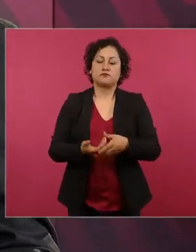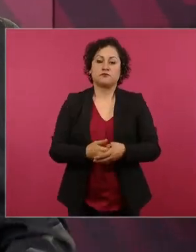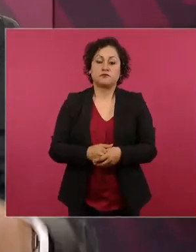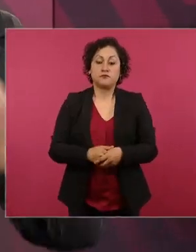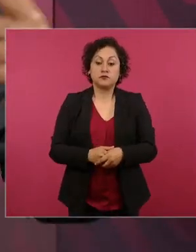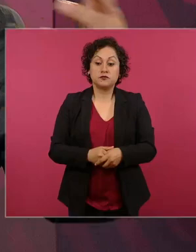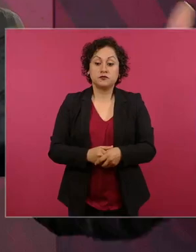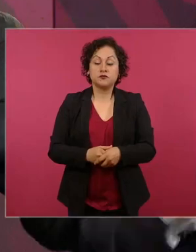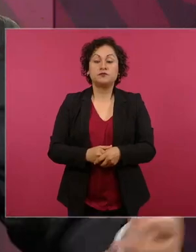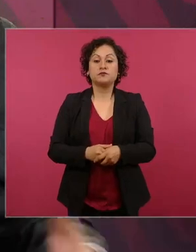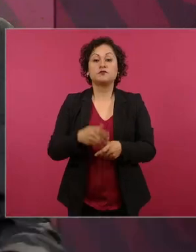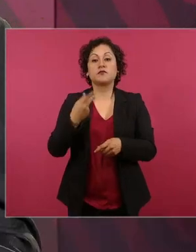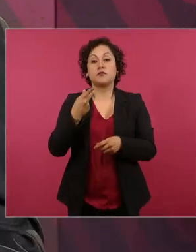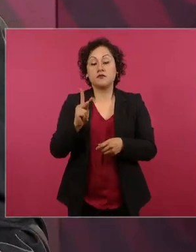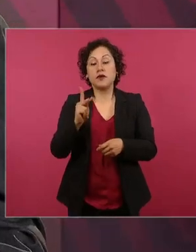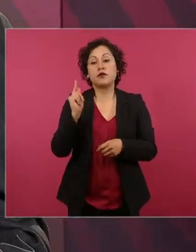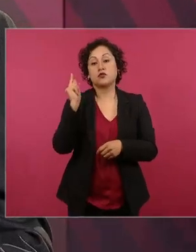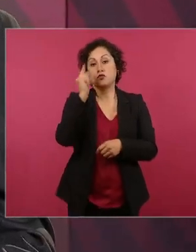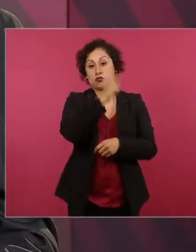las agencias